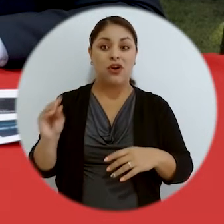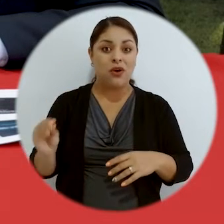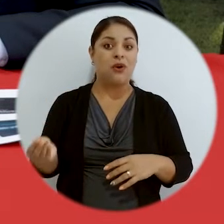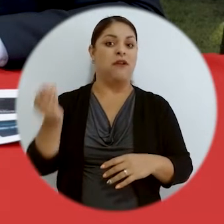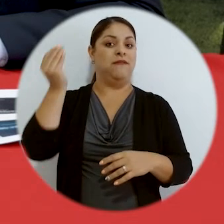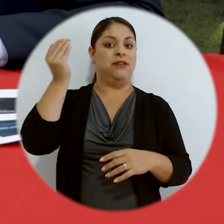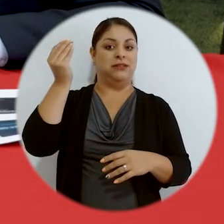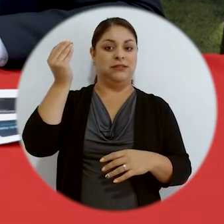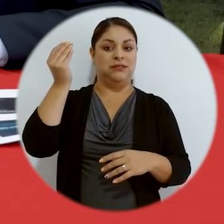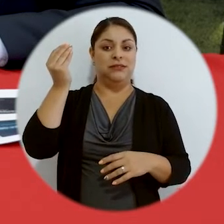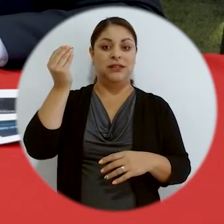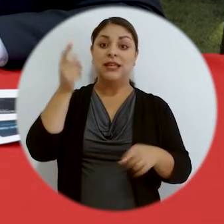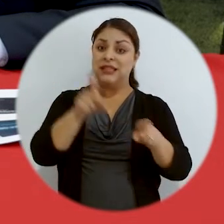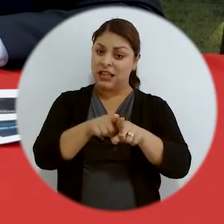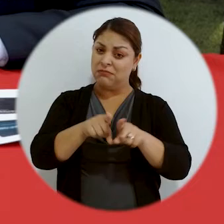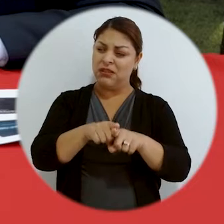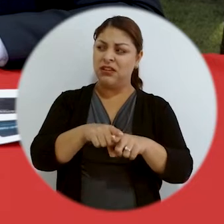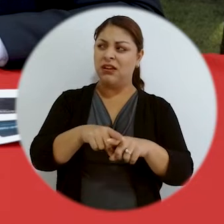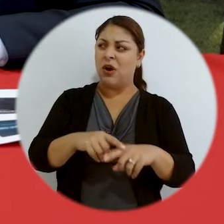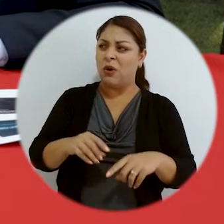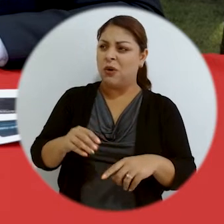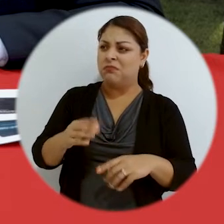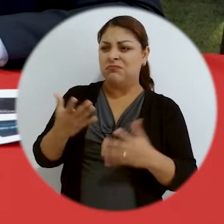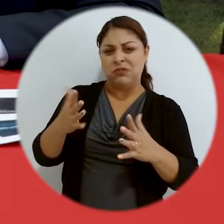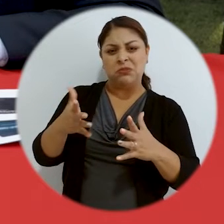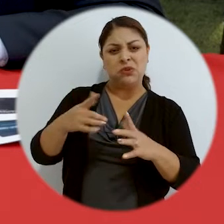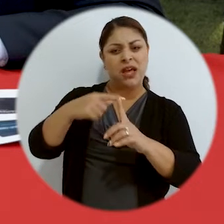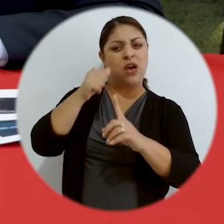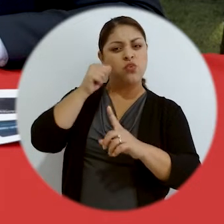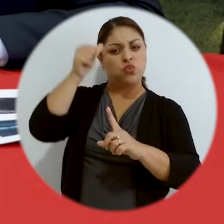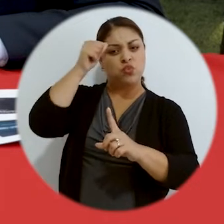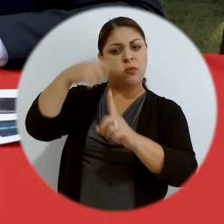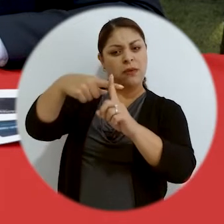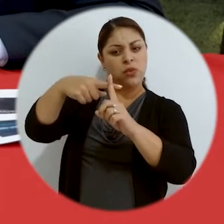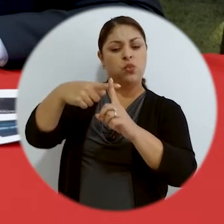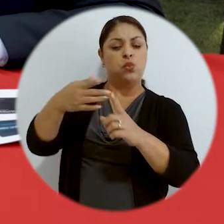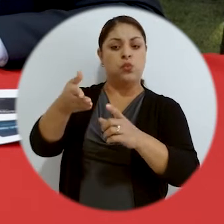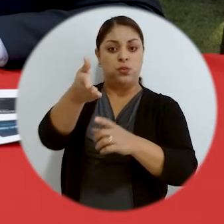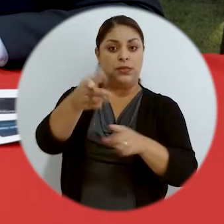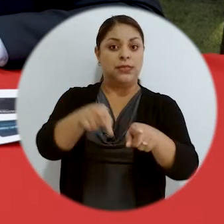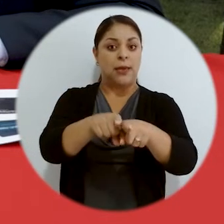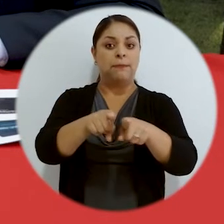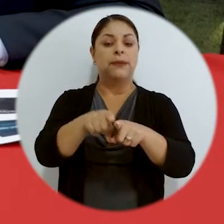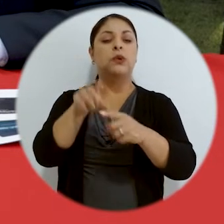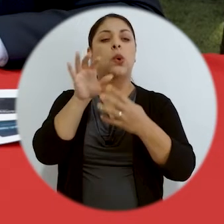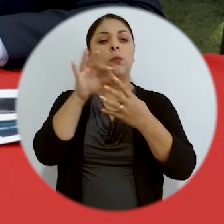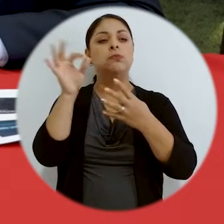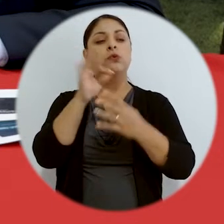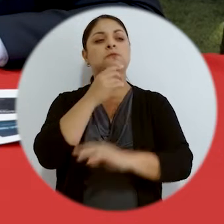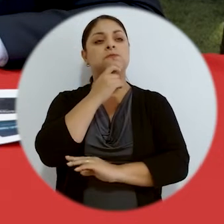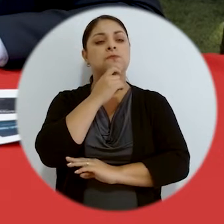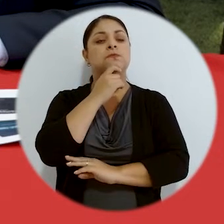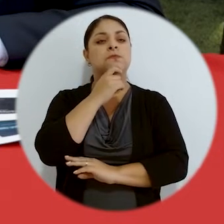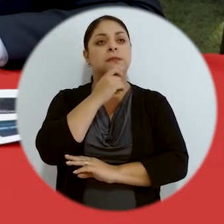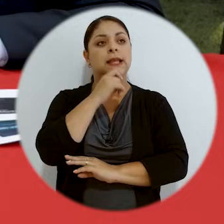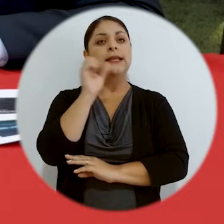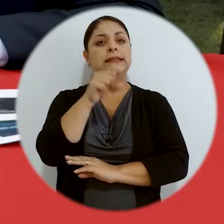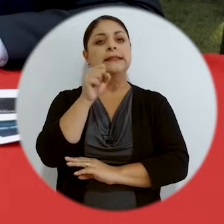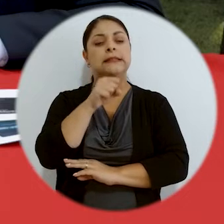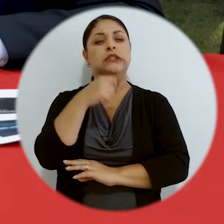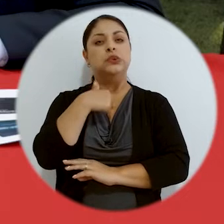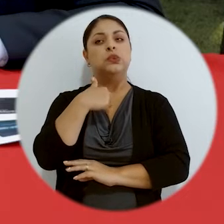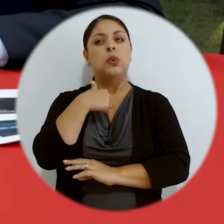jóvenes, y no tan jóvenes, los que están en mediana edad, que todavía tienen opción de decir, bueno, sí, yo me voy